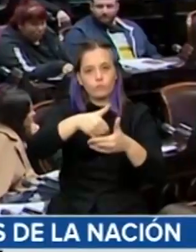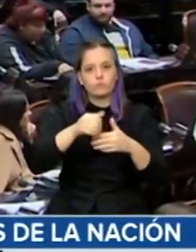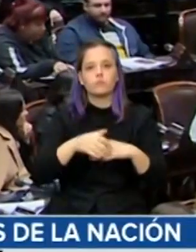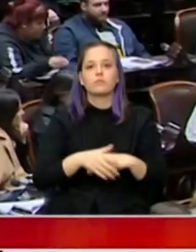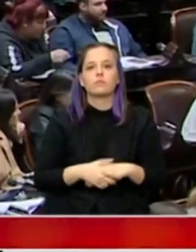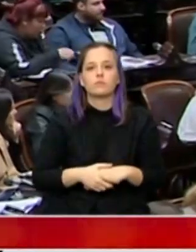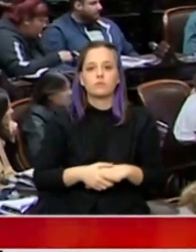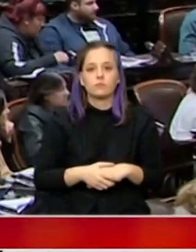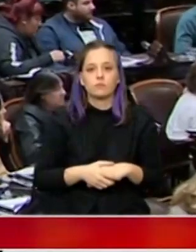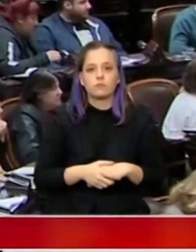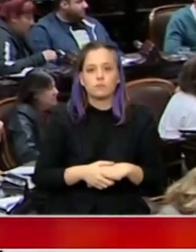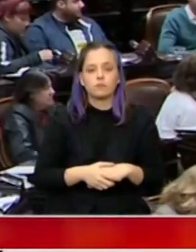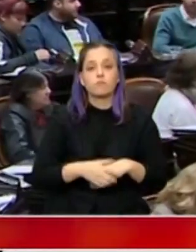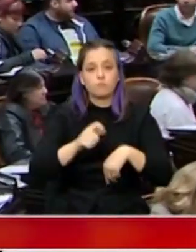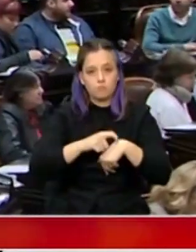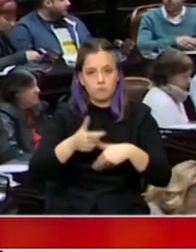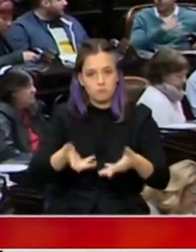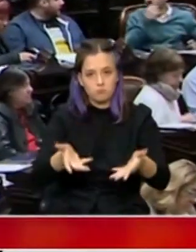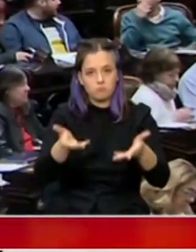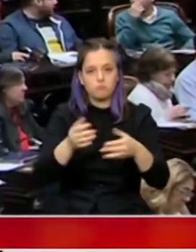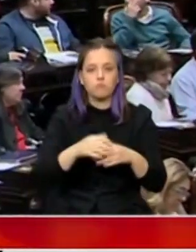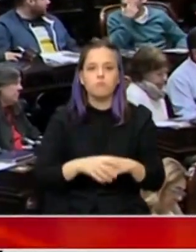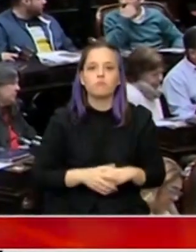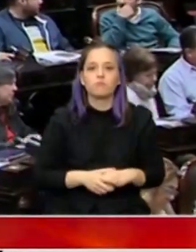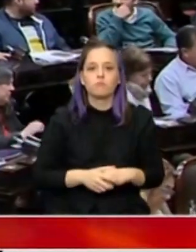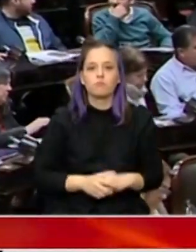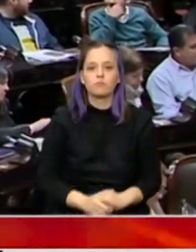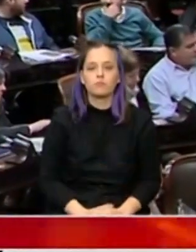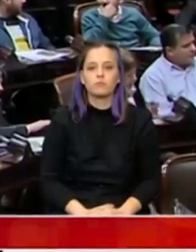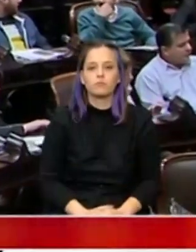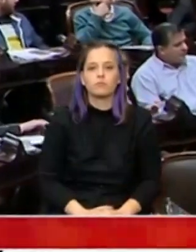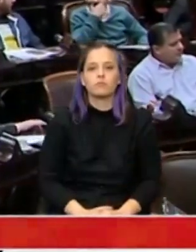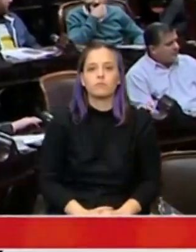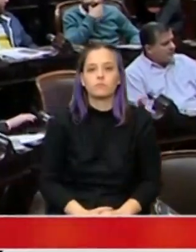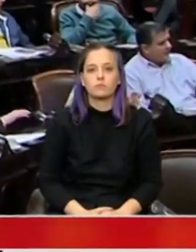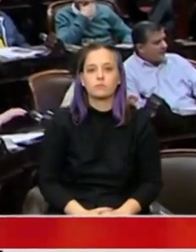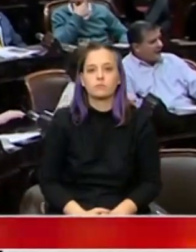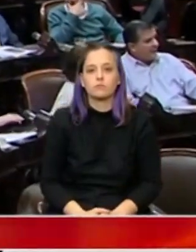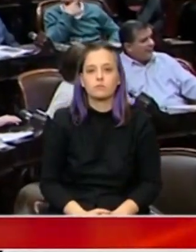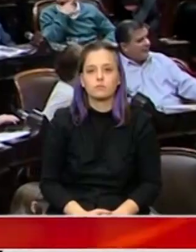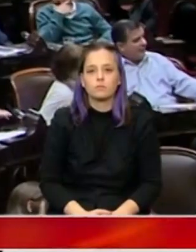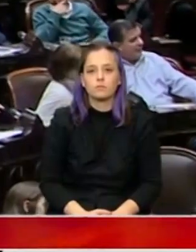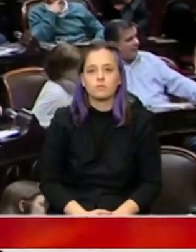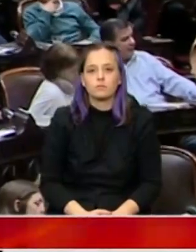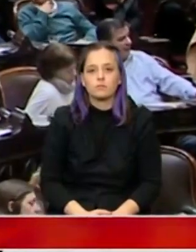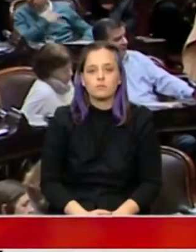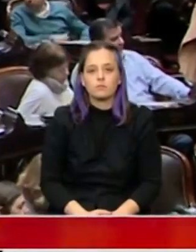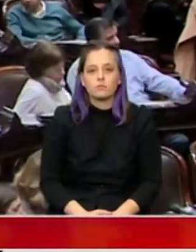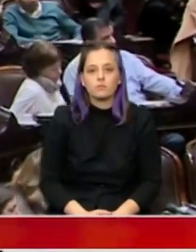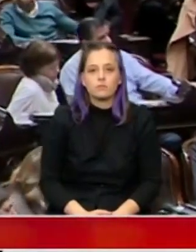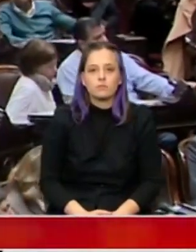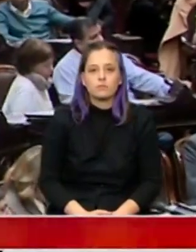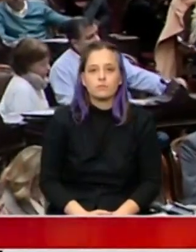los inquilinos ya no querían firmar contrato por tres años no querían los ajustes anuales porque hoy se encuentran con un